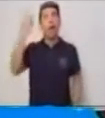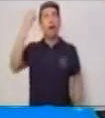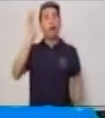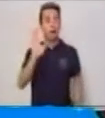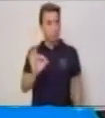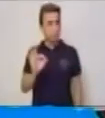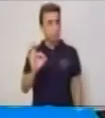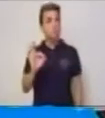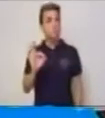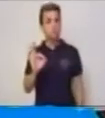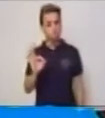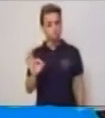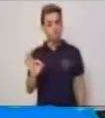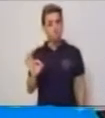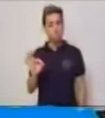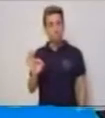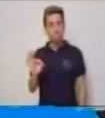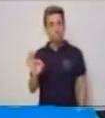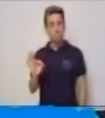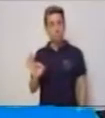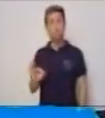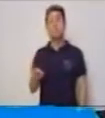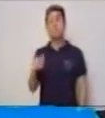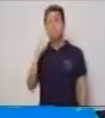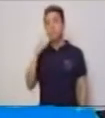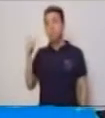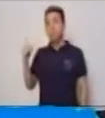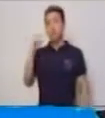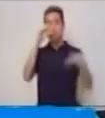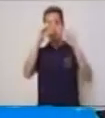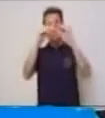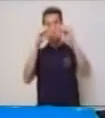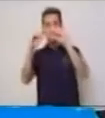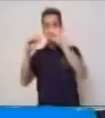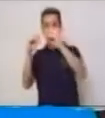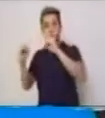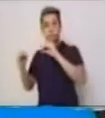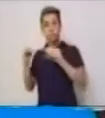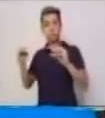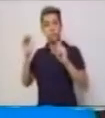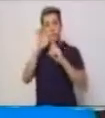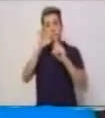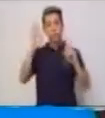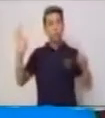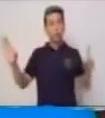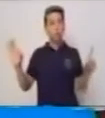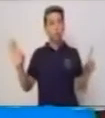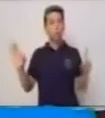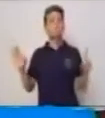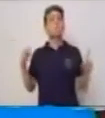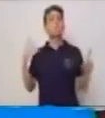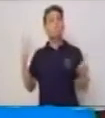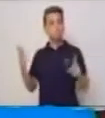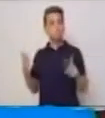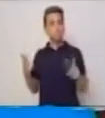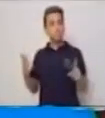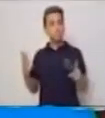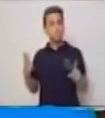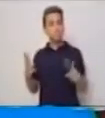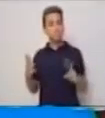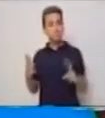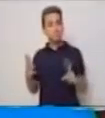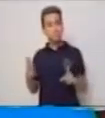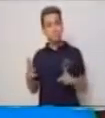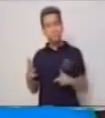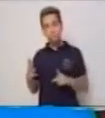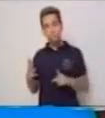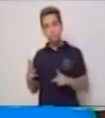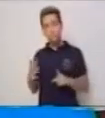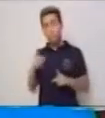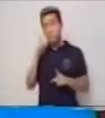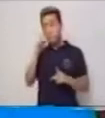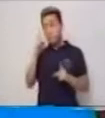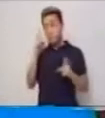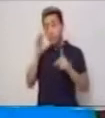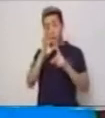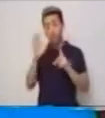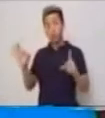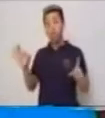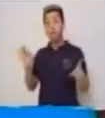Dentro de las estructuras de la oración, vamos a encontrar que una oración va a estar formada